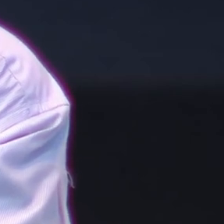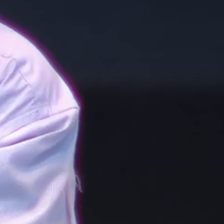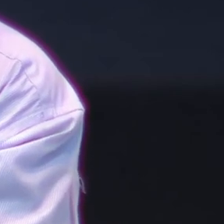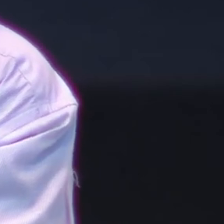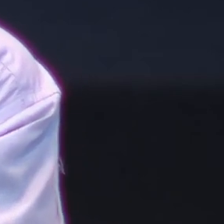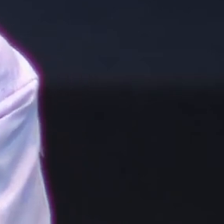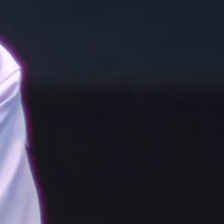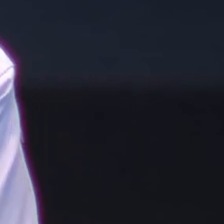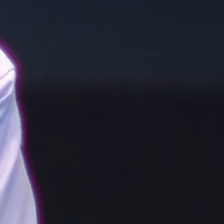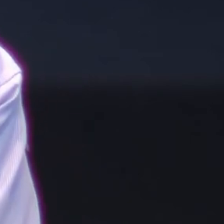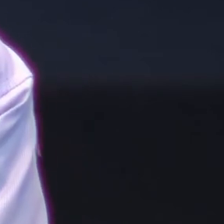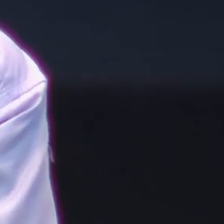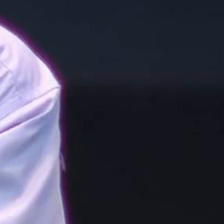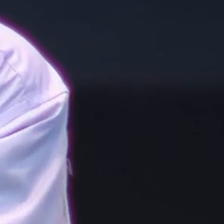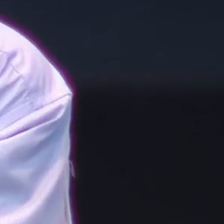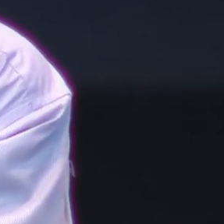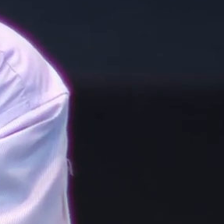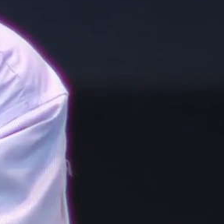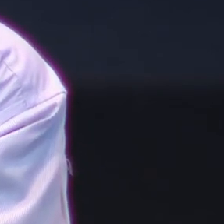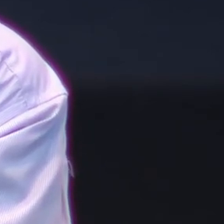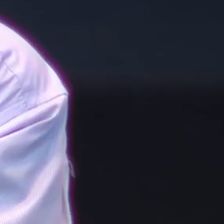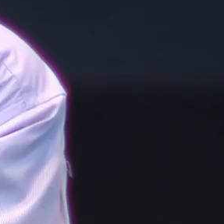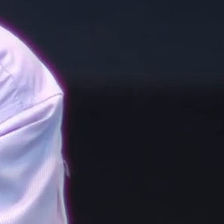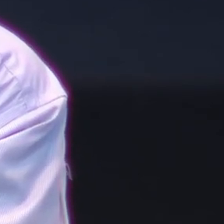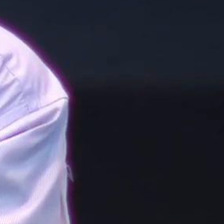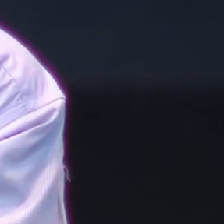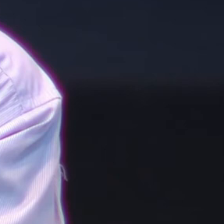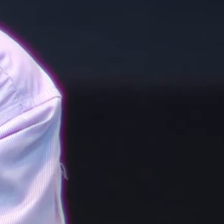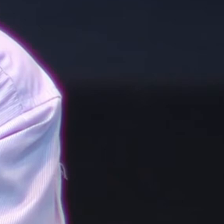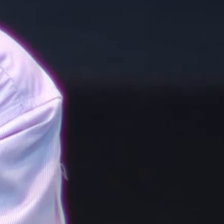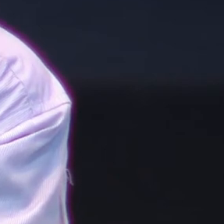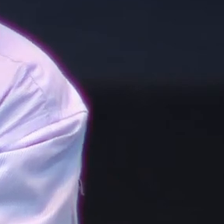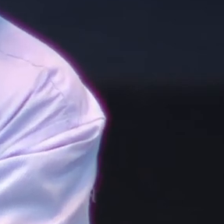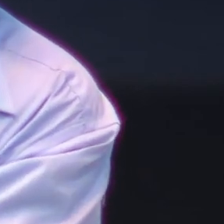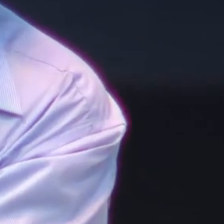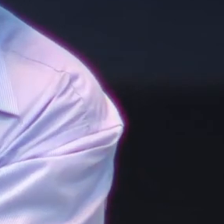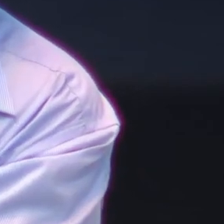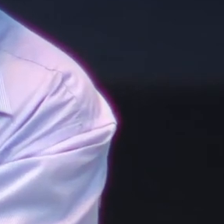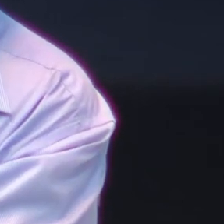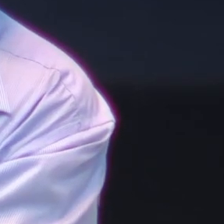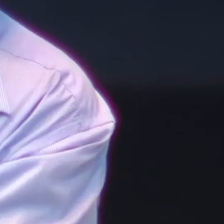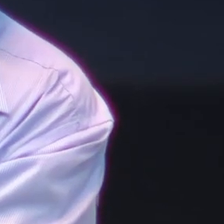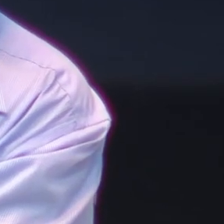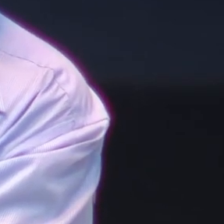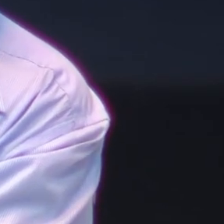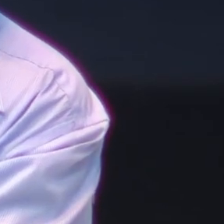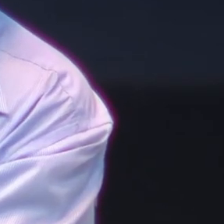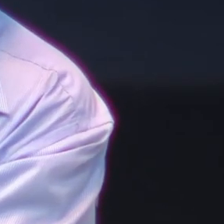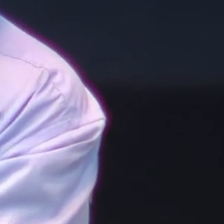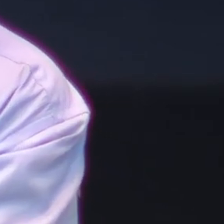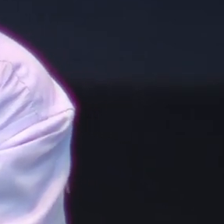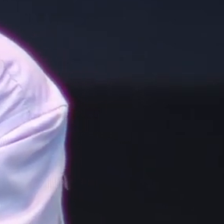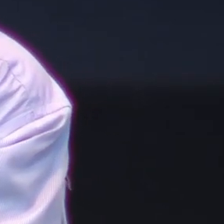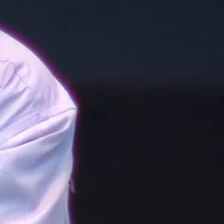alguien yo soy miembro de la fao de naciones unidas- del comité contra el